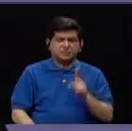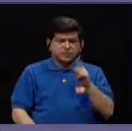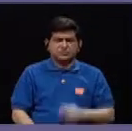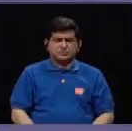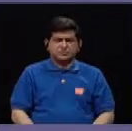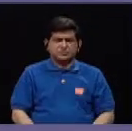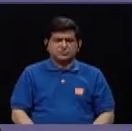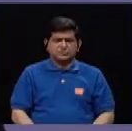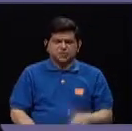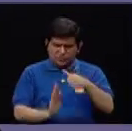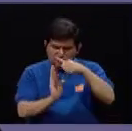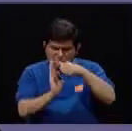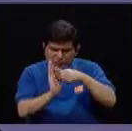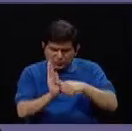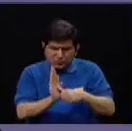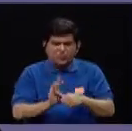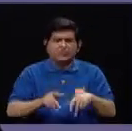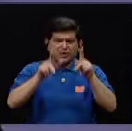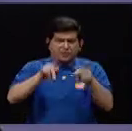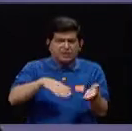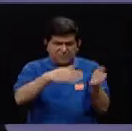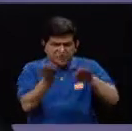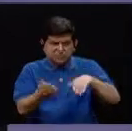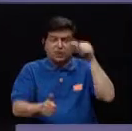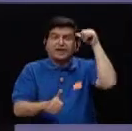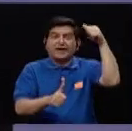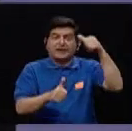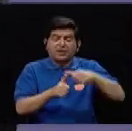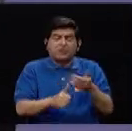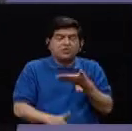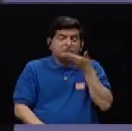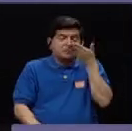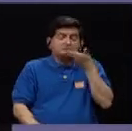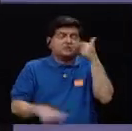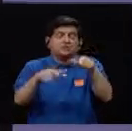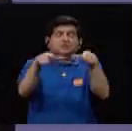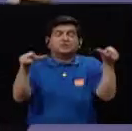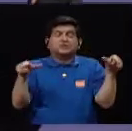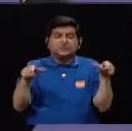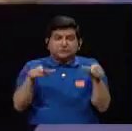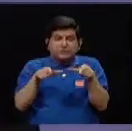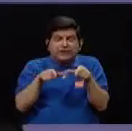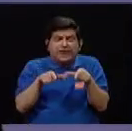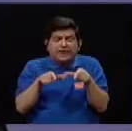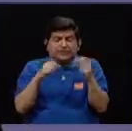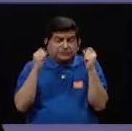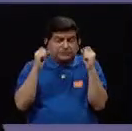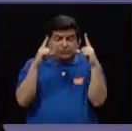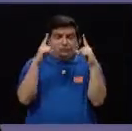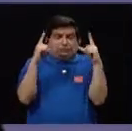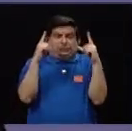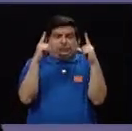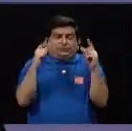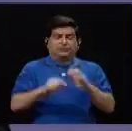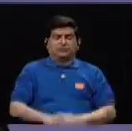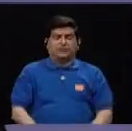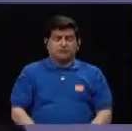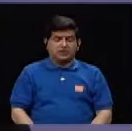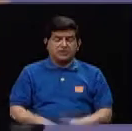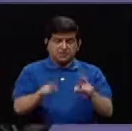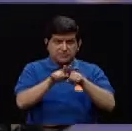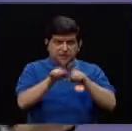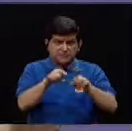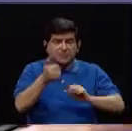autopsia. ¿Verdad? Impresionante. Tengo hasta el recuerdo olfativo del lugar. Claro. Impresionante también cómo